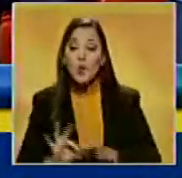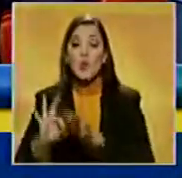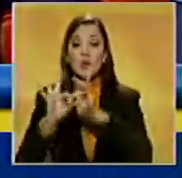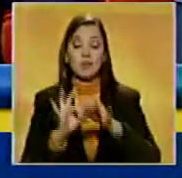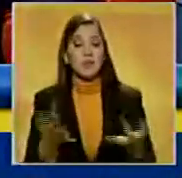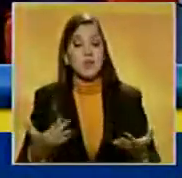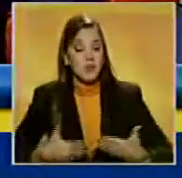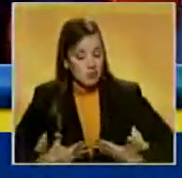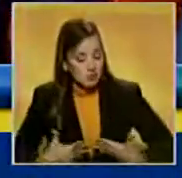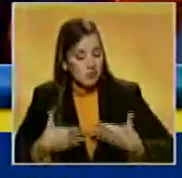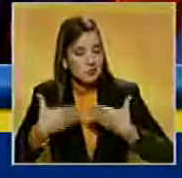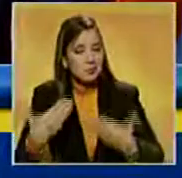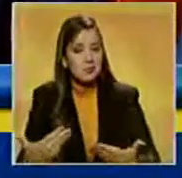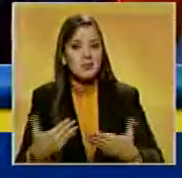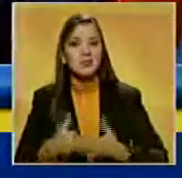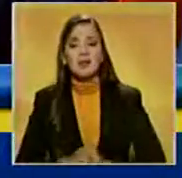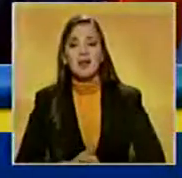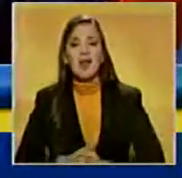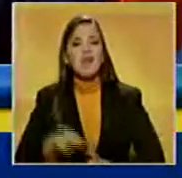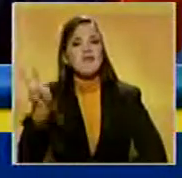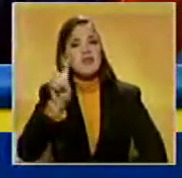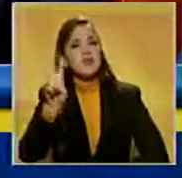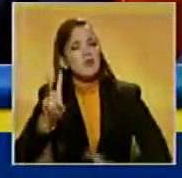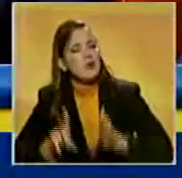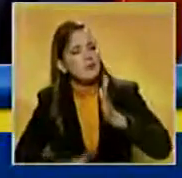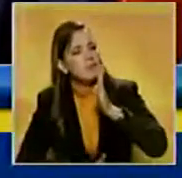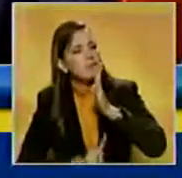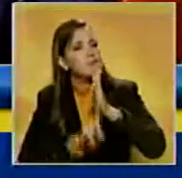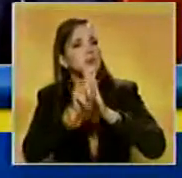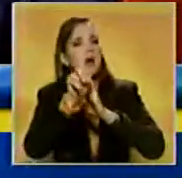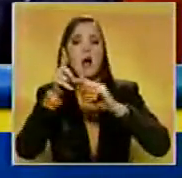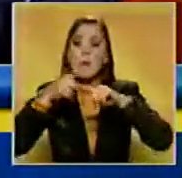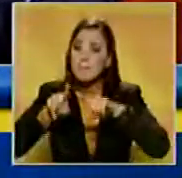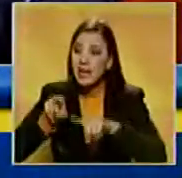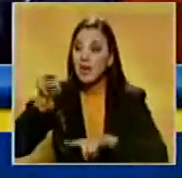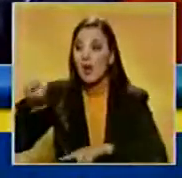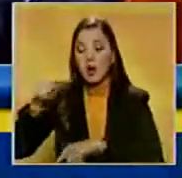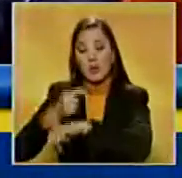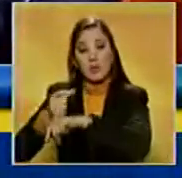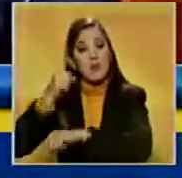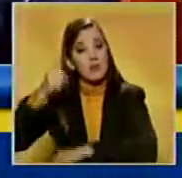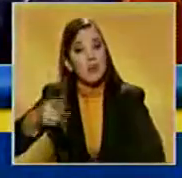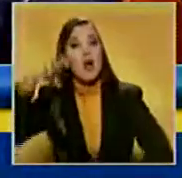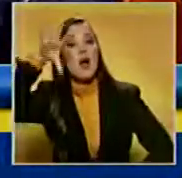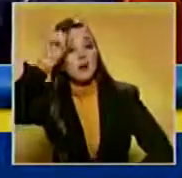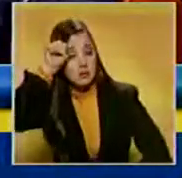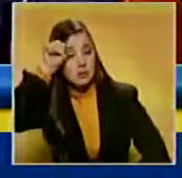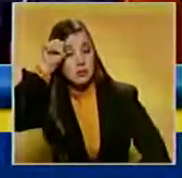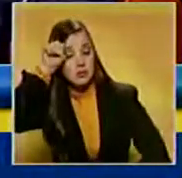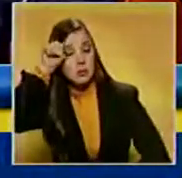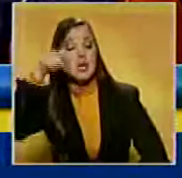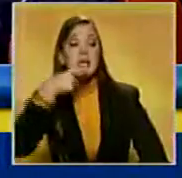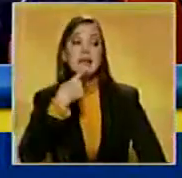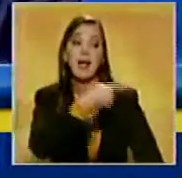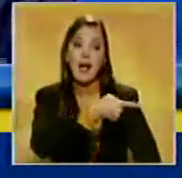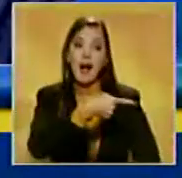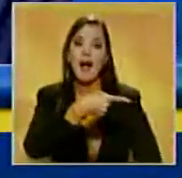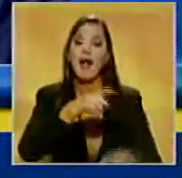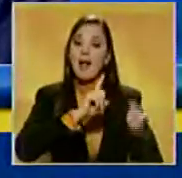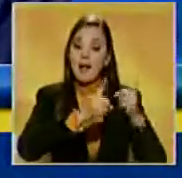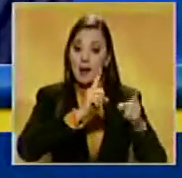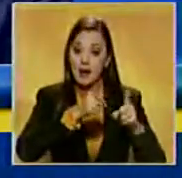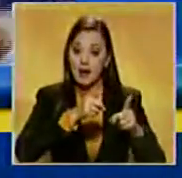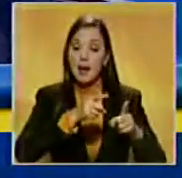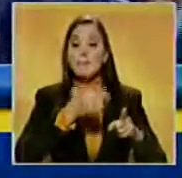este llevando un país en positivo pero también el gobierno tiene que entender que a la alternativa democrática al tener una mayoría